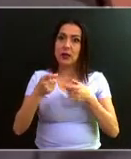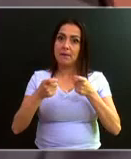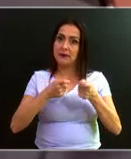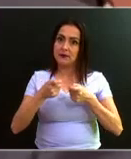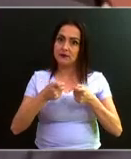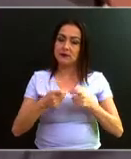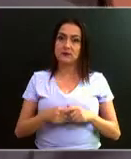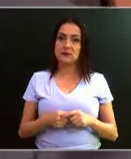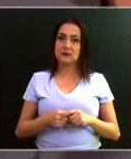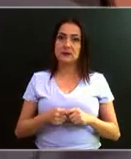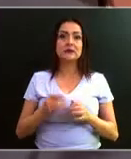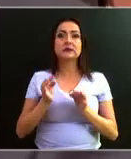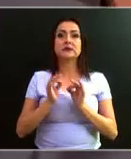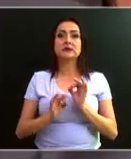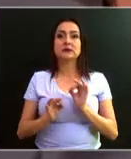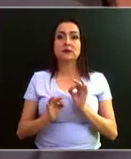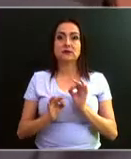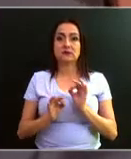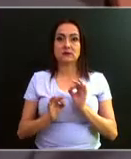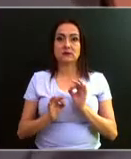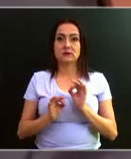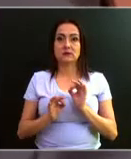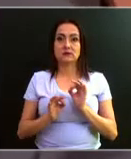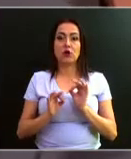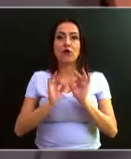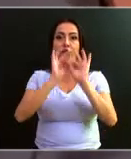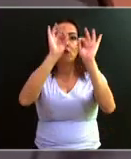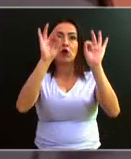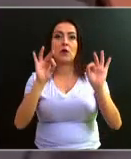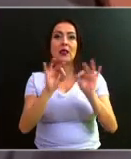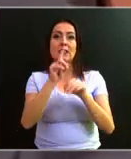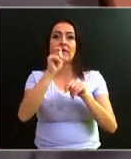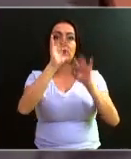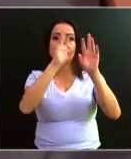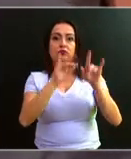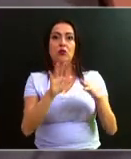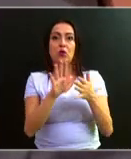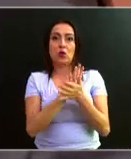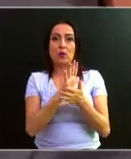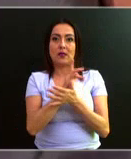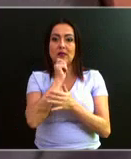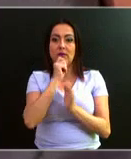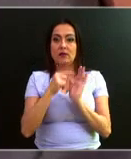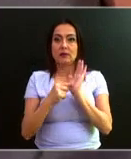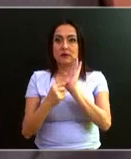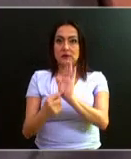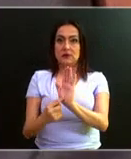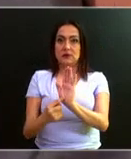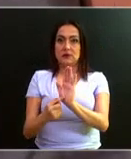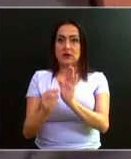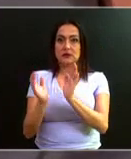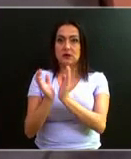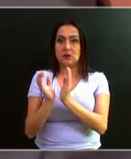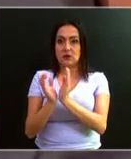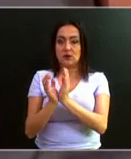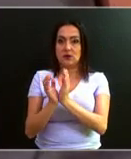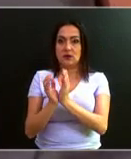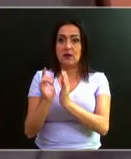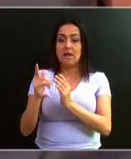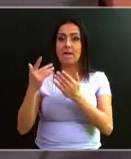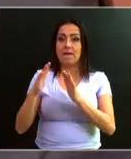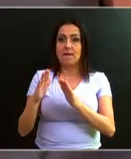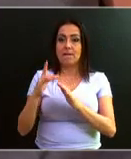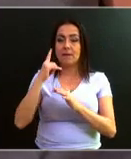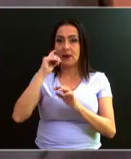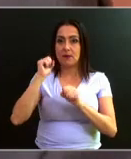administrativos, son simples formularios que hay que llenar, documentos que hay que presentarle a la aseguradora ante la cual se va